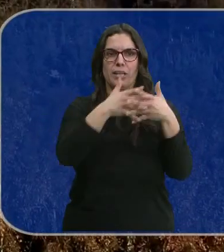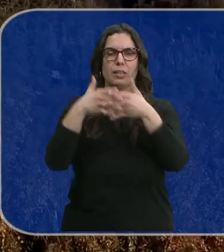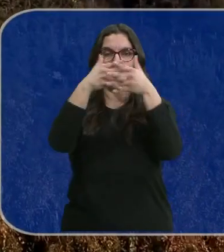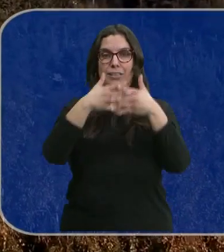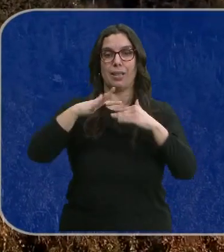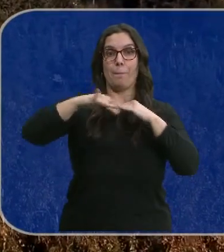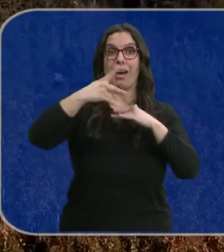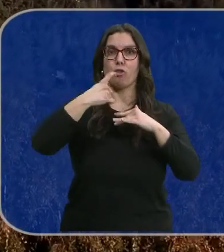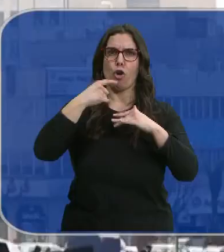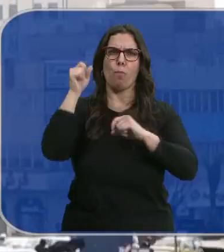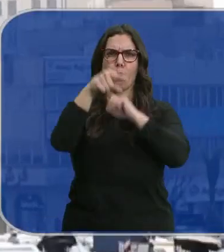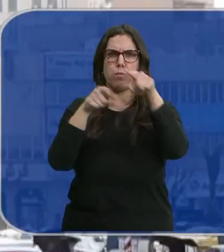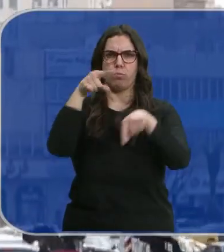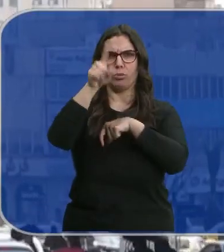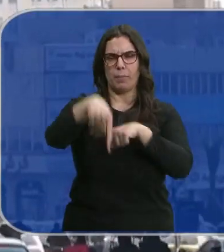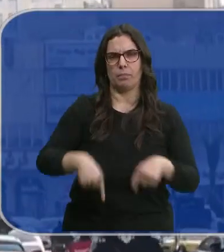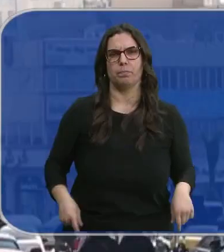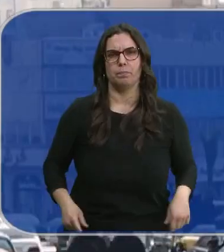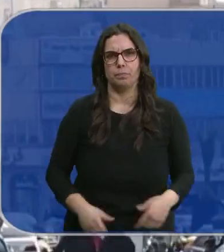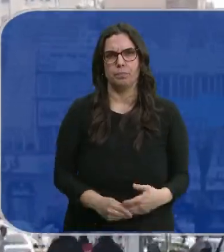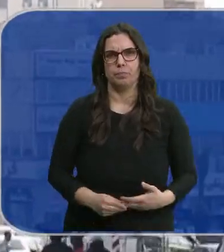en el Mar Rojo.